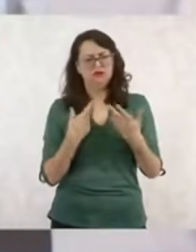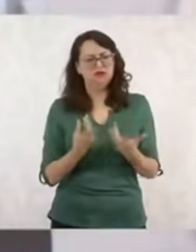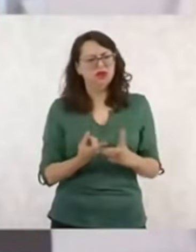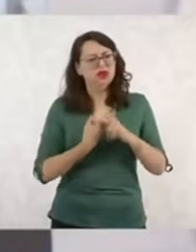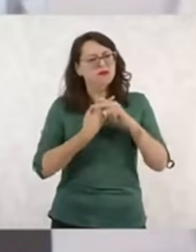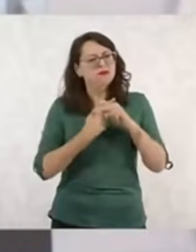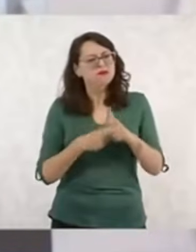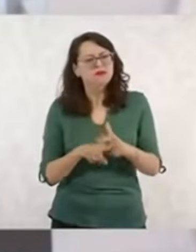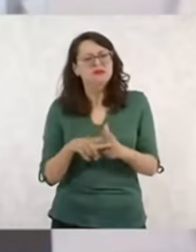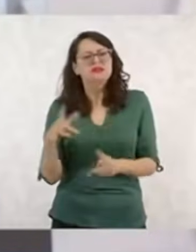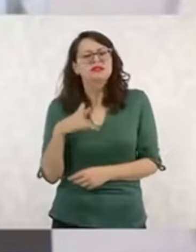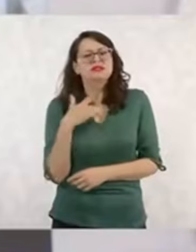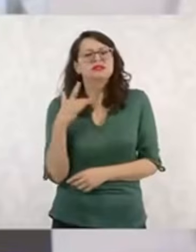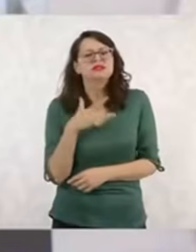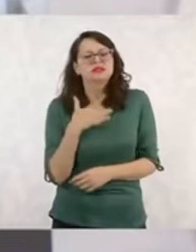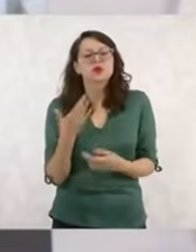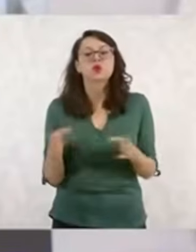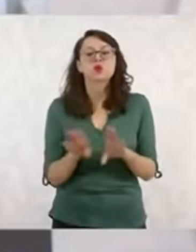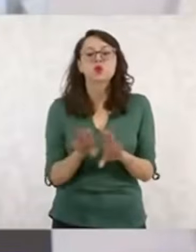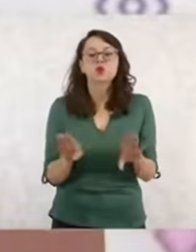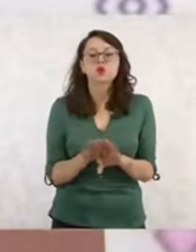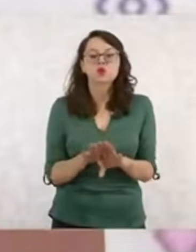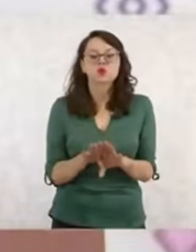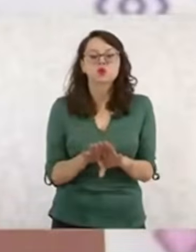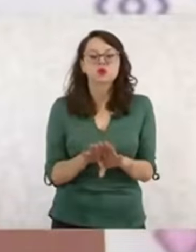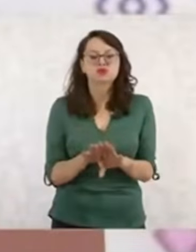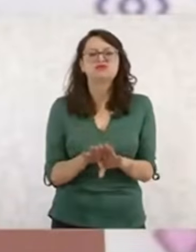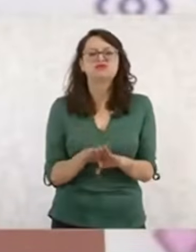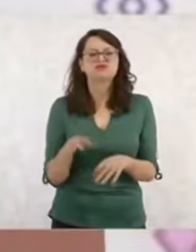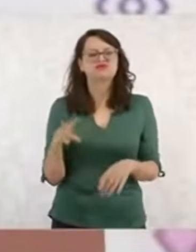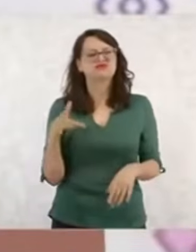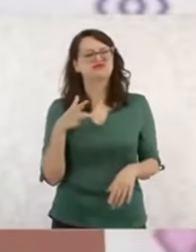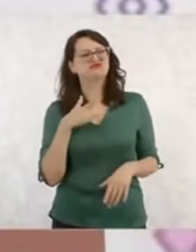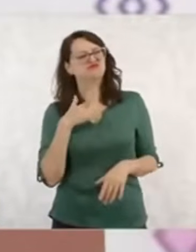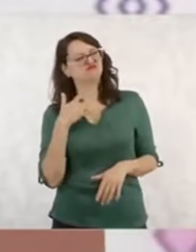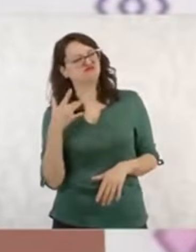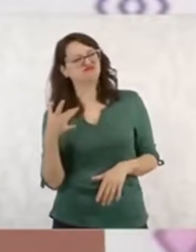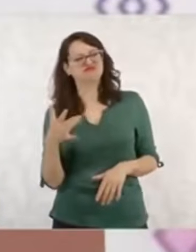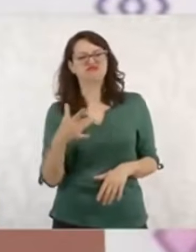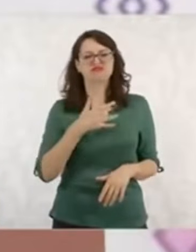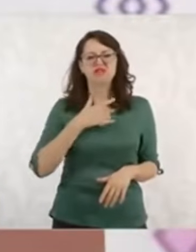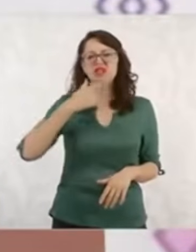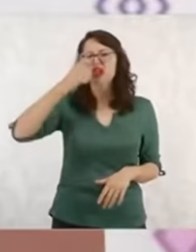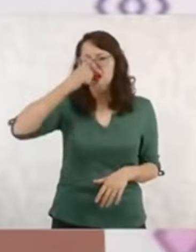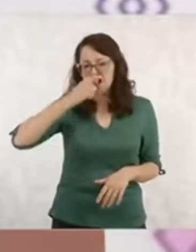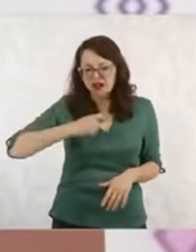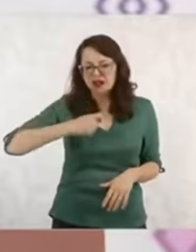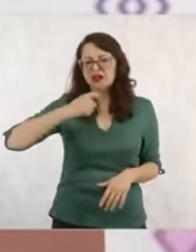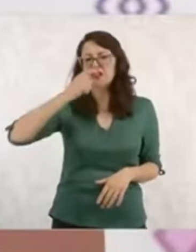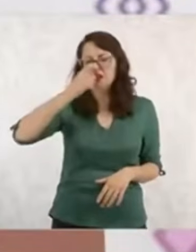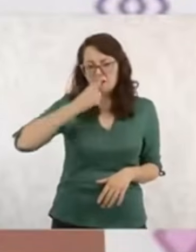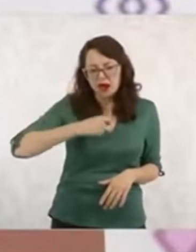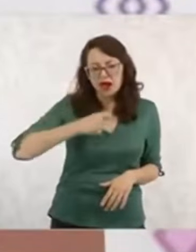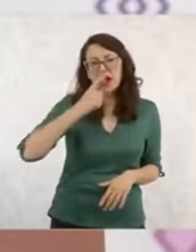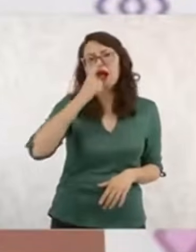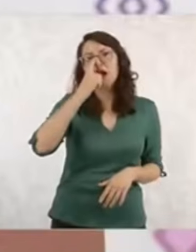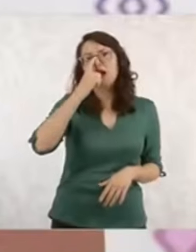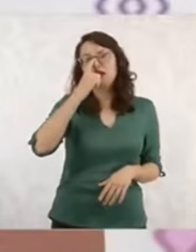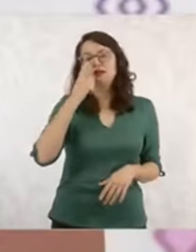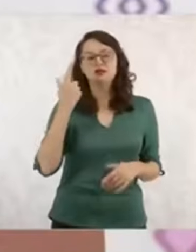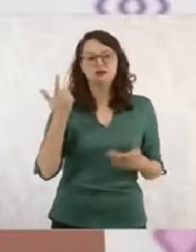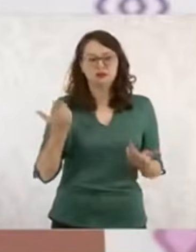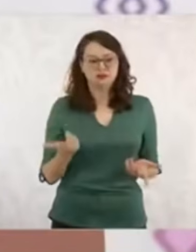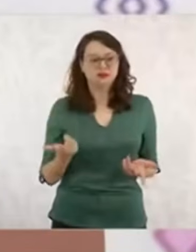sarampión, lo que presenta es un cuadro aparentemente gripal. Es muy característico